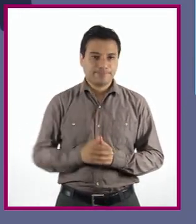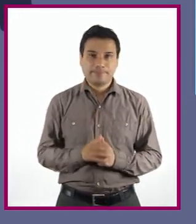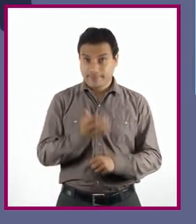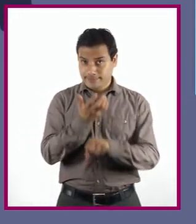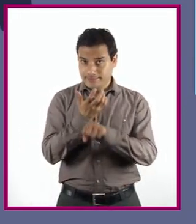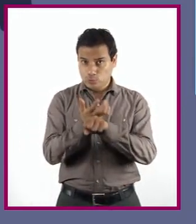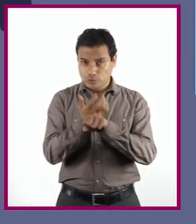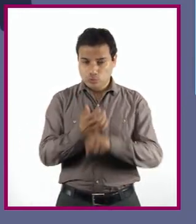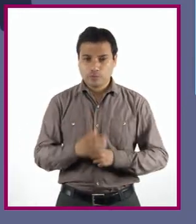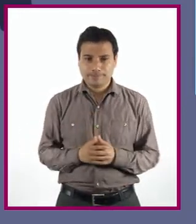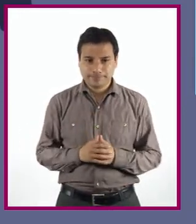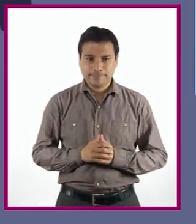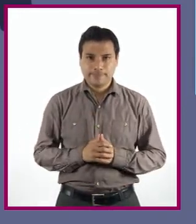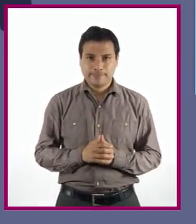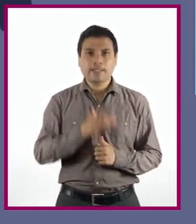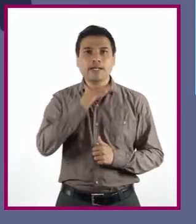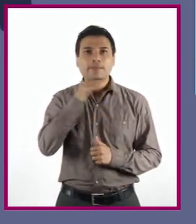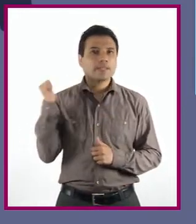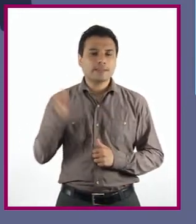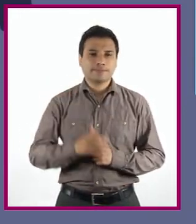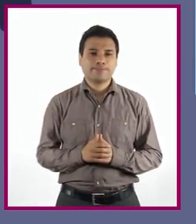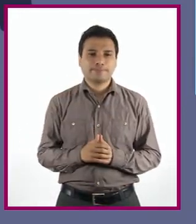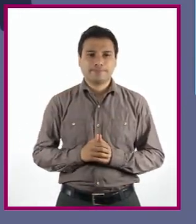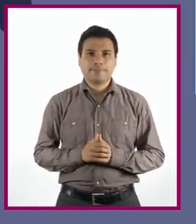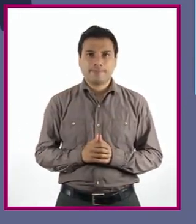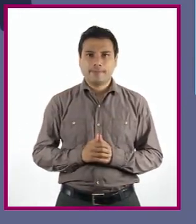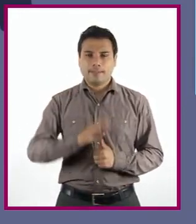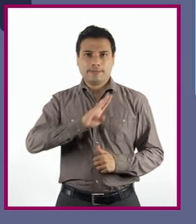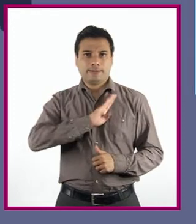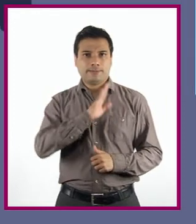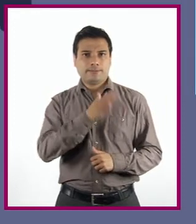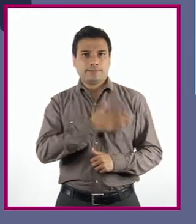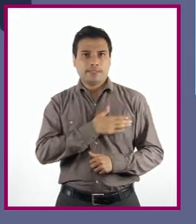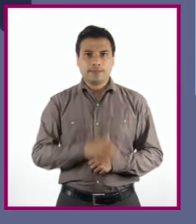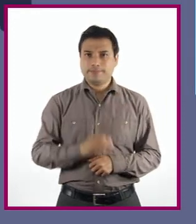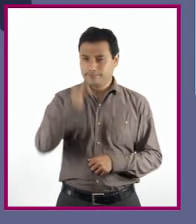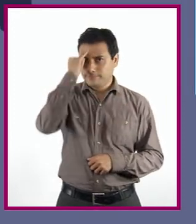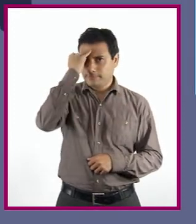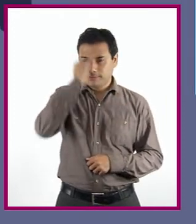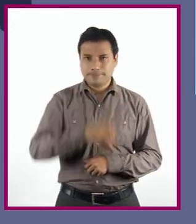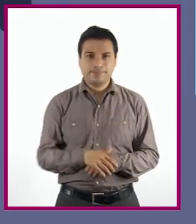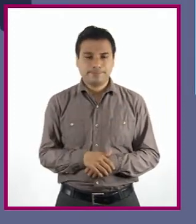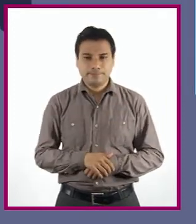Estados Unidos de América, Alemania, España e India.